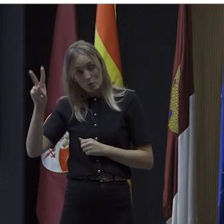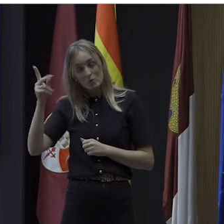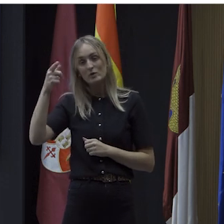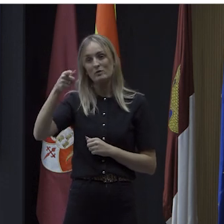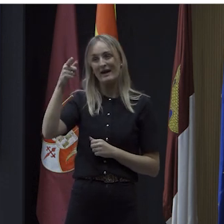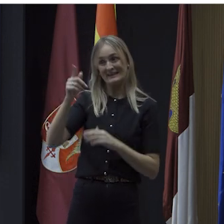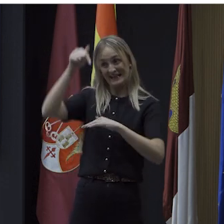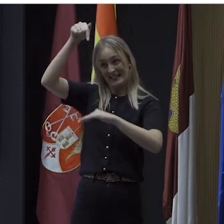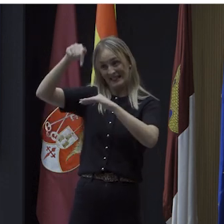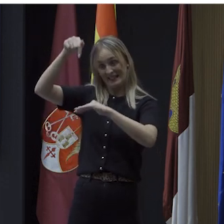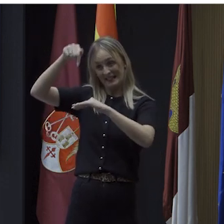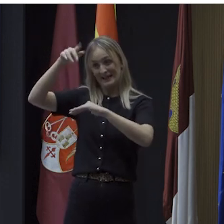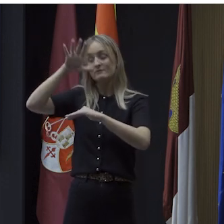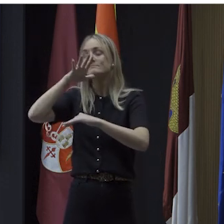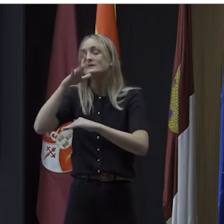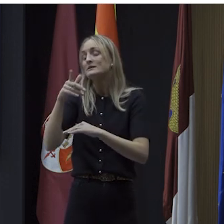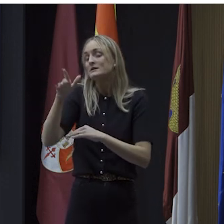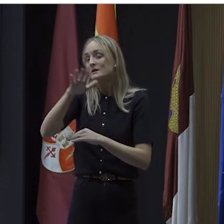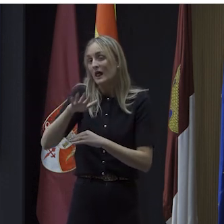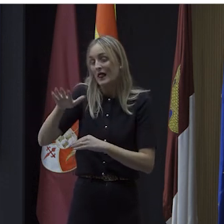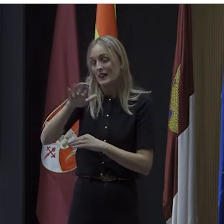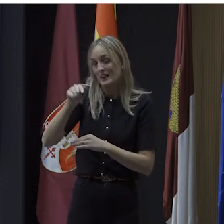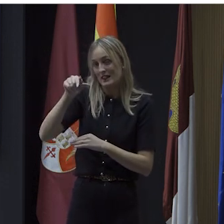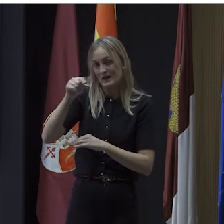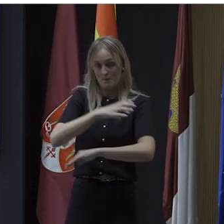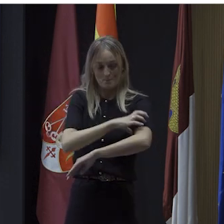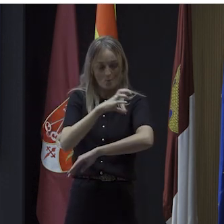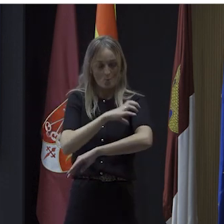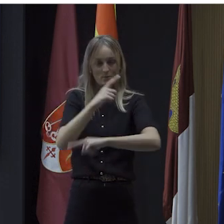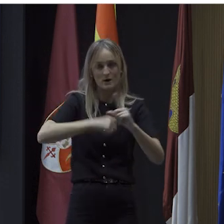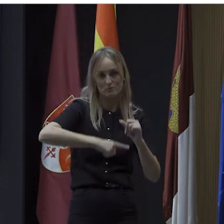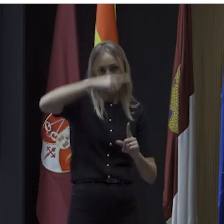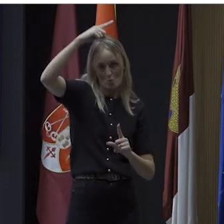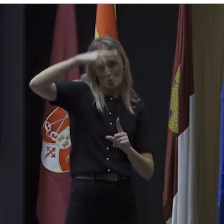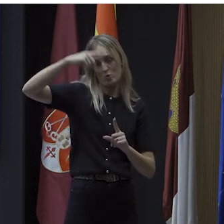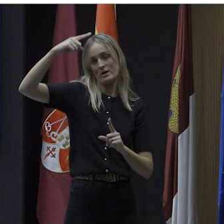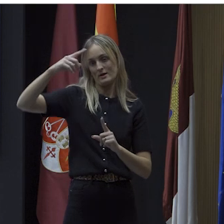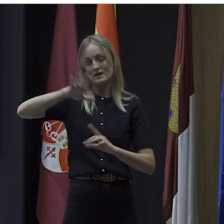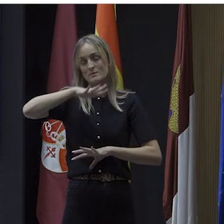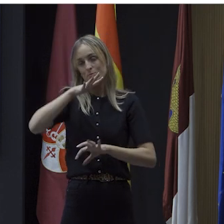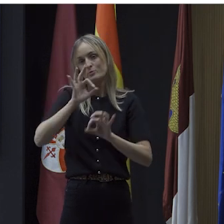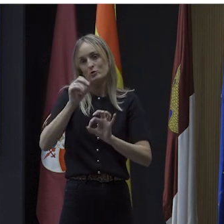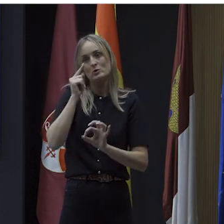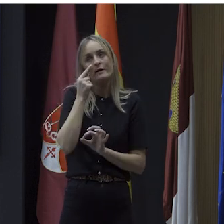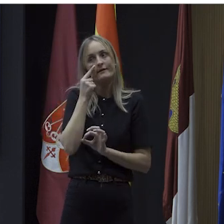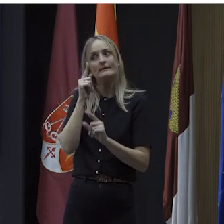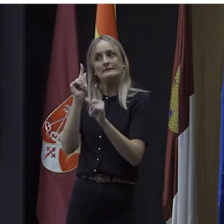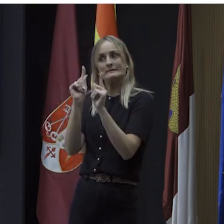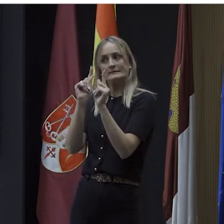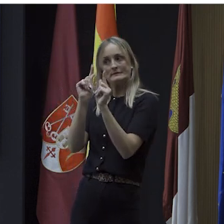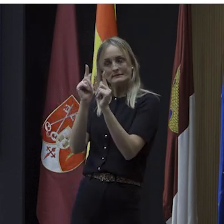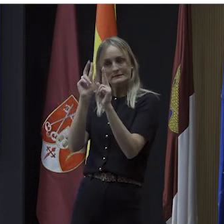concretamente el sudeste, donde la incidencia de hipertensión era muy alta. Entonces, ahí tenían que hacer incluso